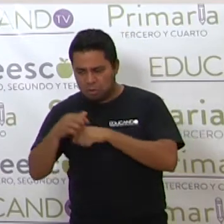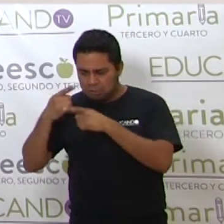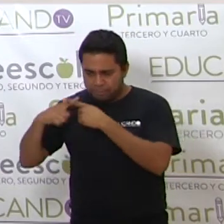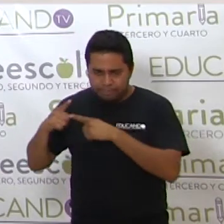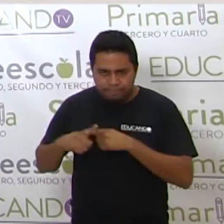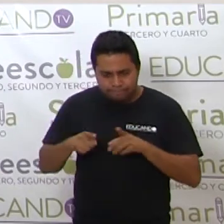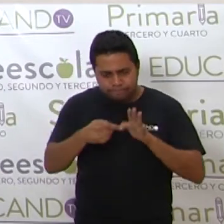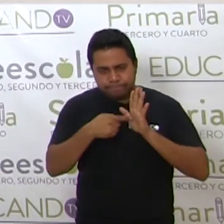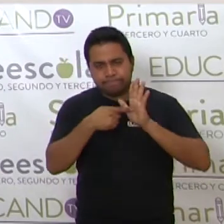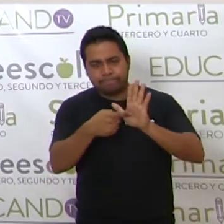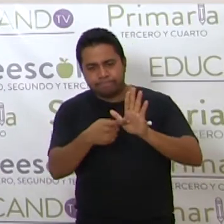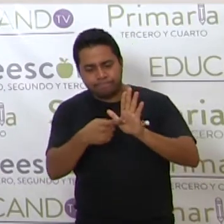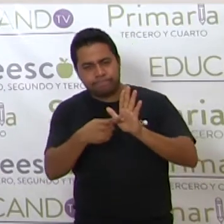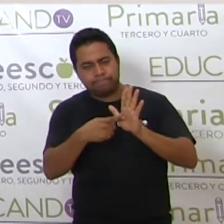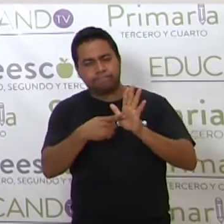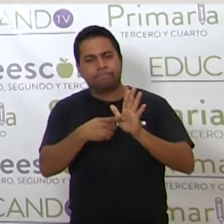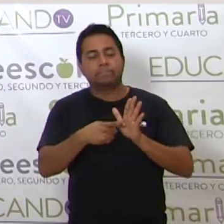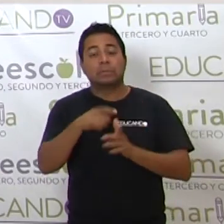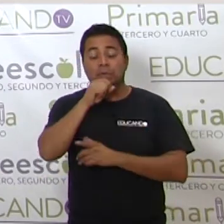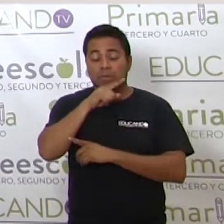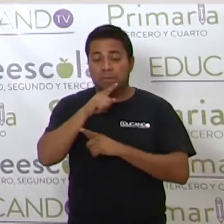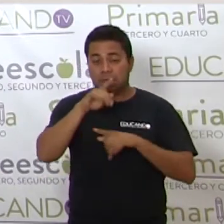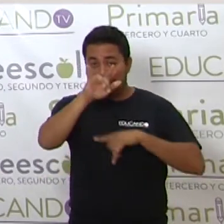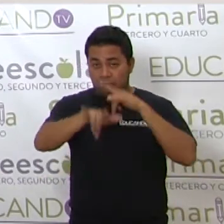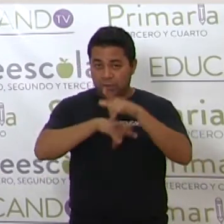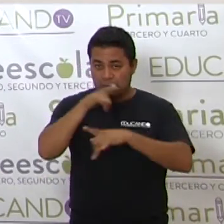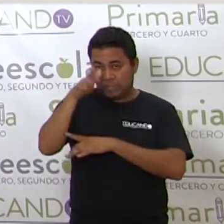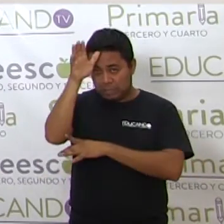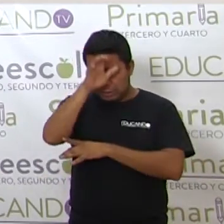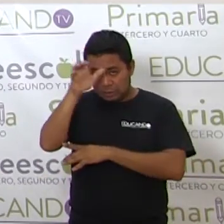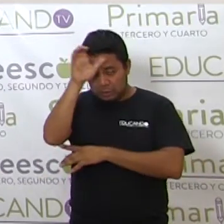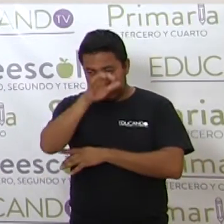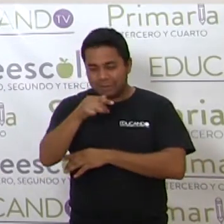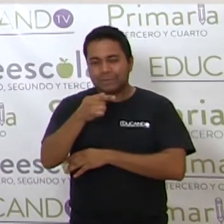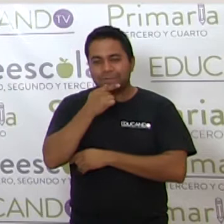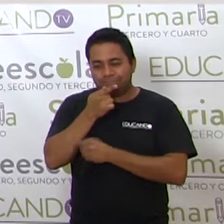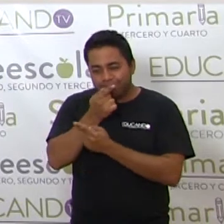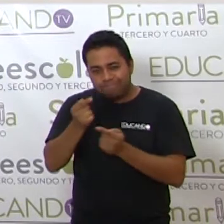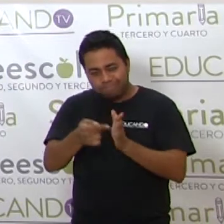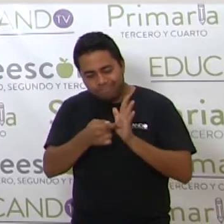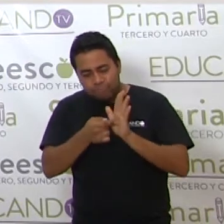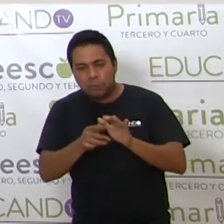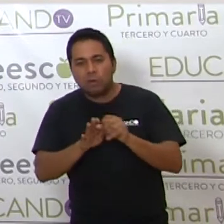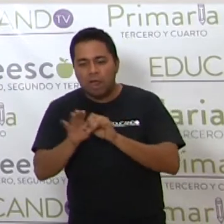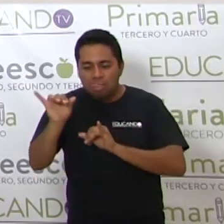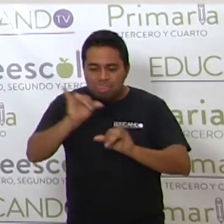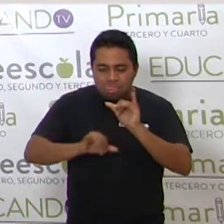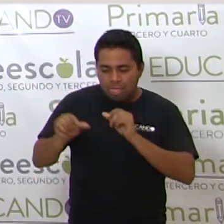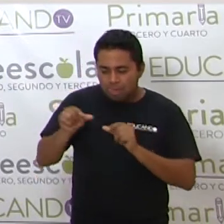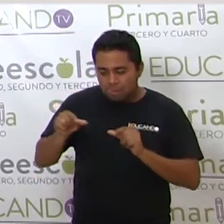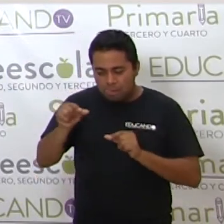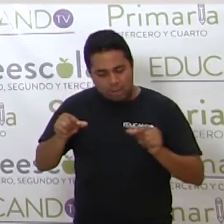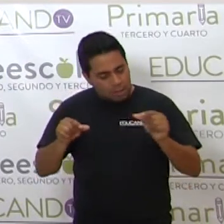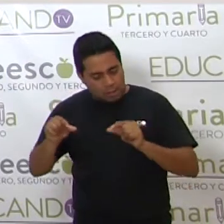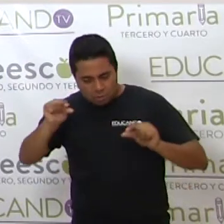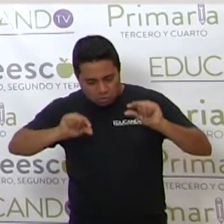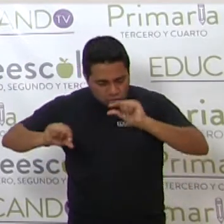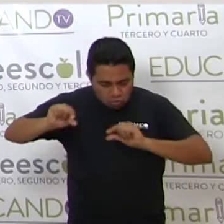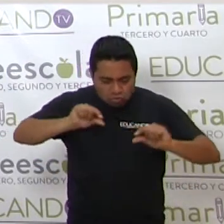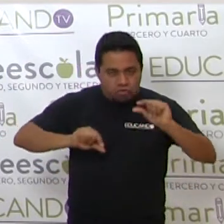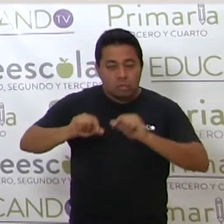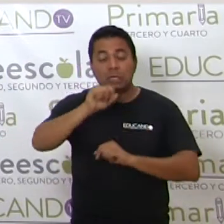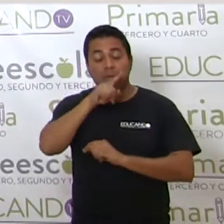trabajos ferias de las ciencias donde los niños presentan sus experimentos también las ferias